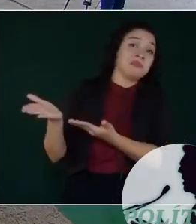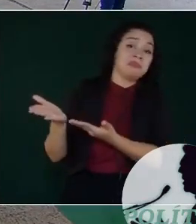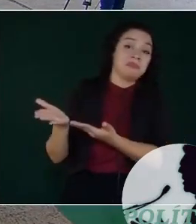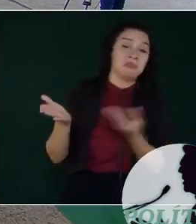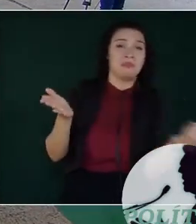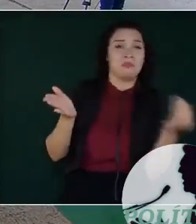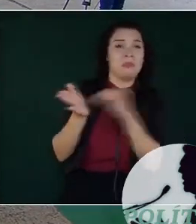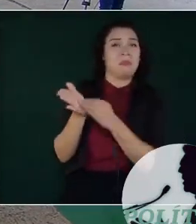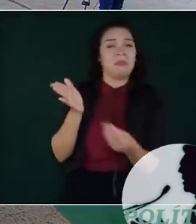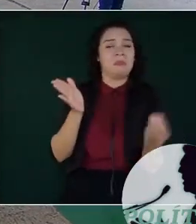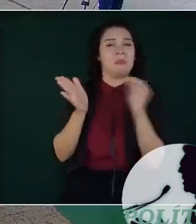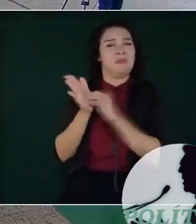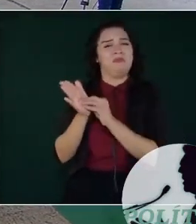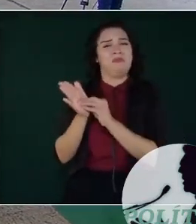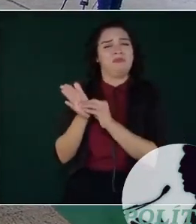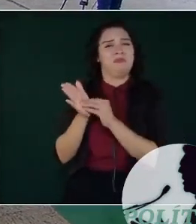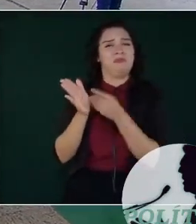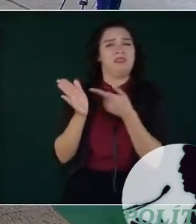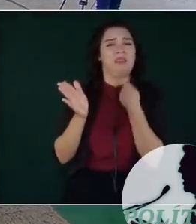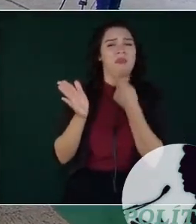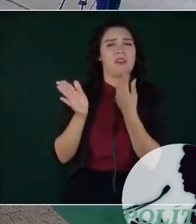Son unos